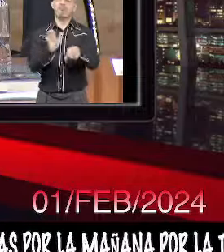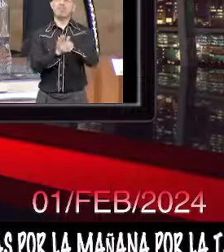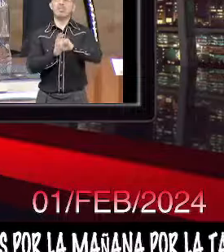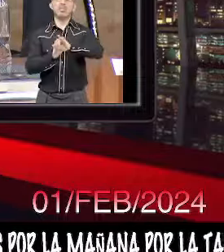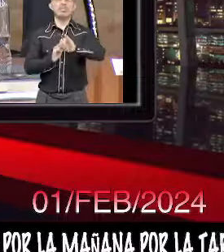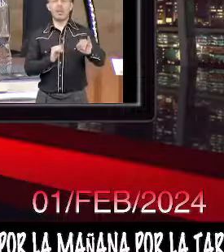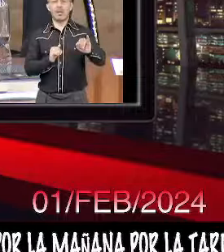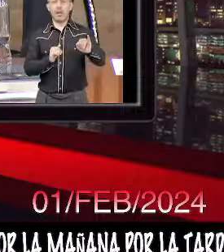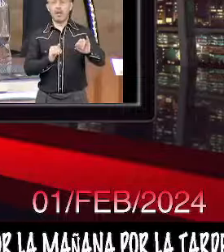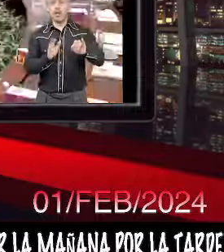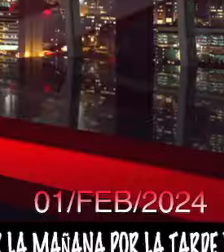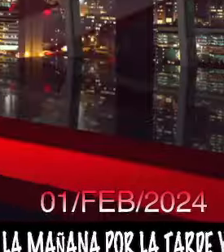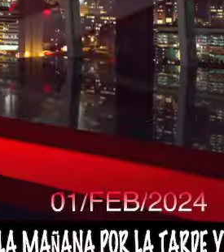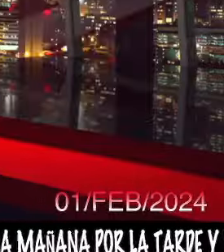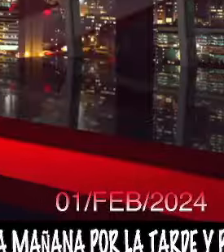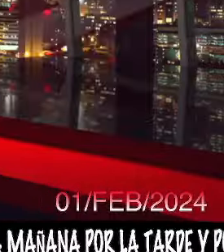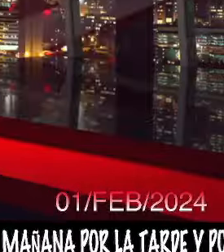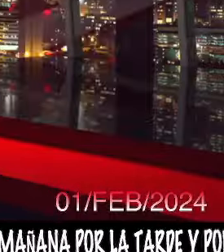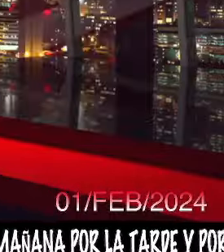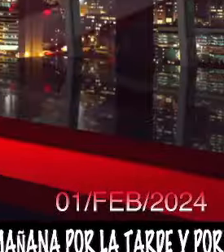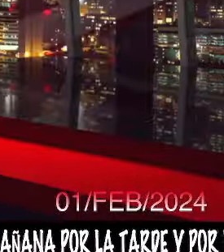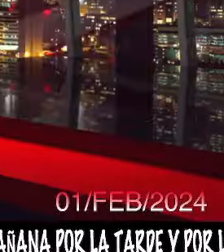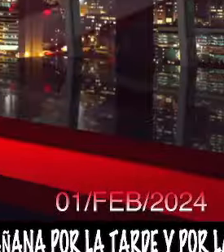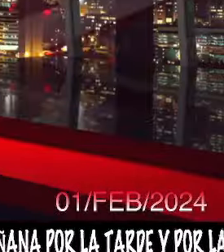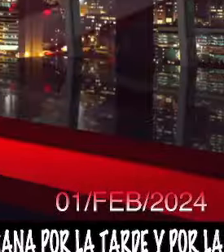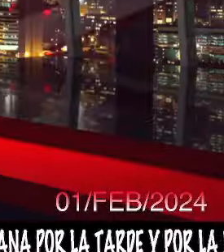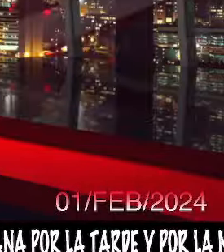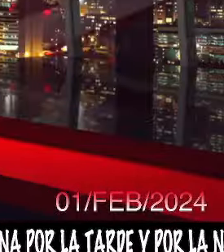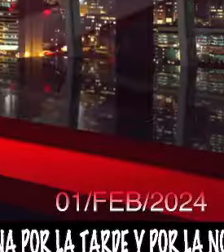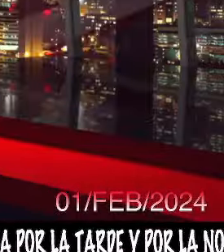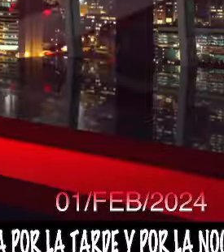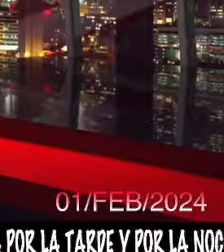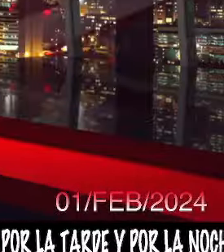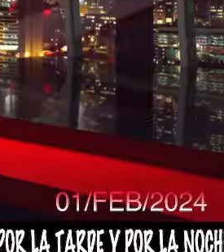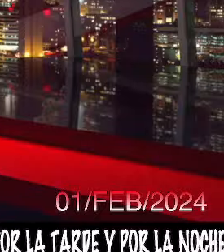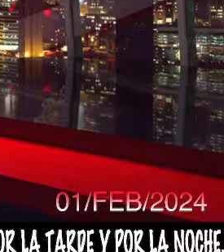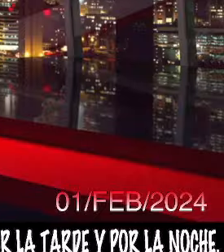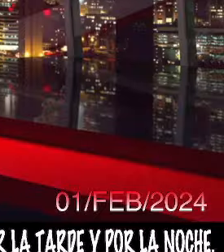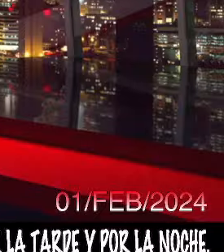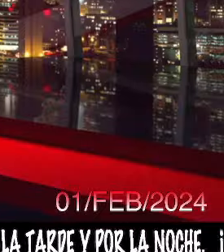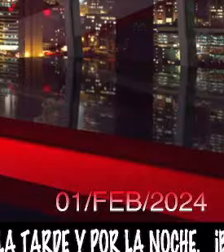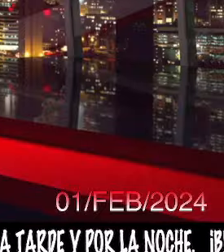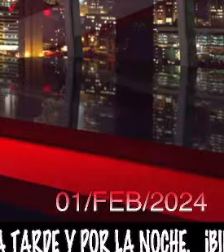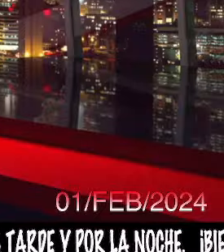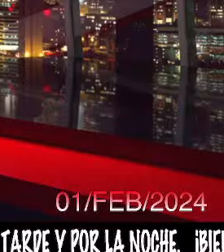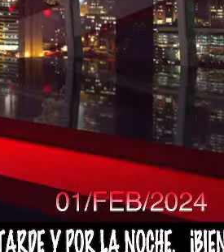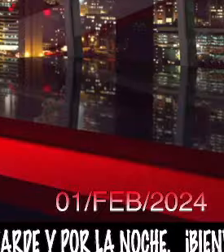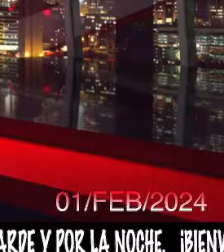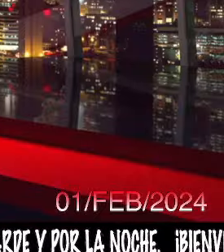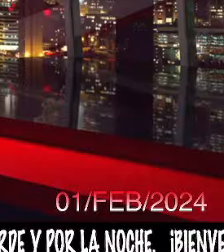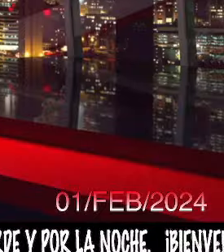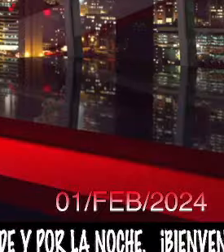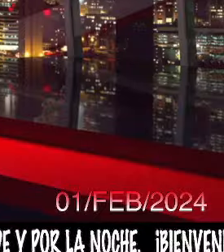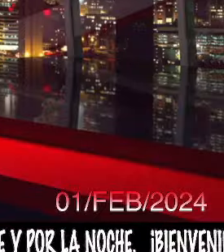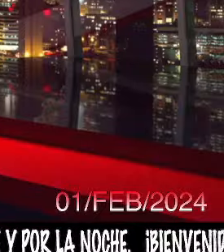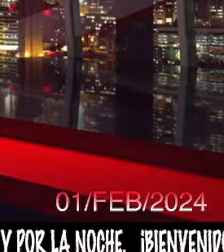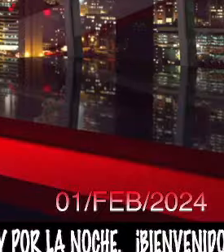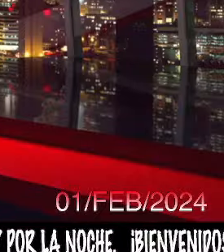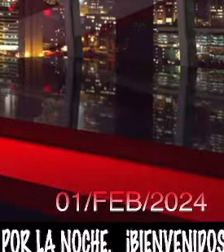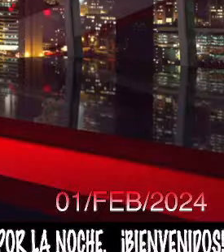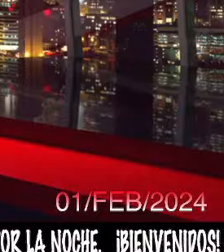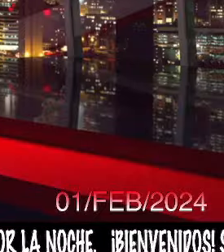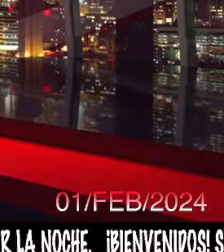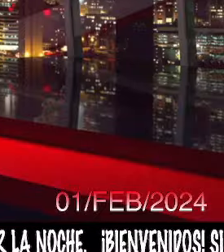Muchas gracias. Gracias. Bueno, pues ahí tienen la participación del diputado Fernández Noroña, a quien le dio también mucho gusto recibirlo